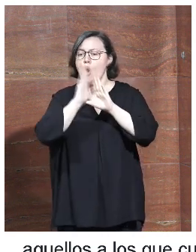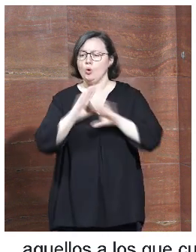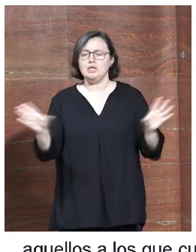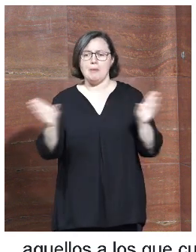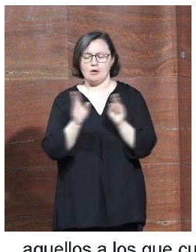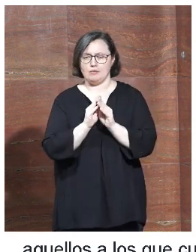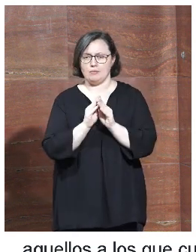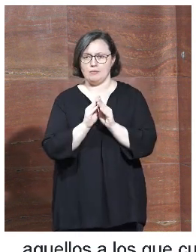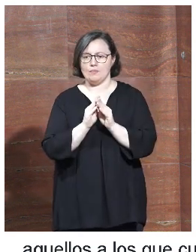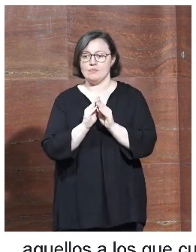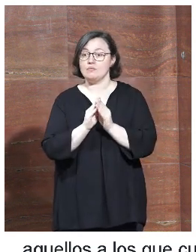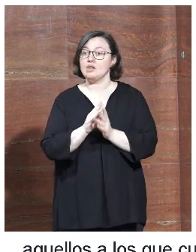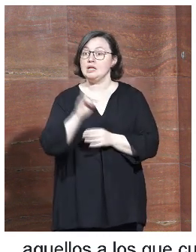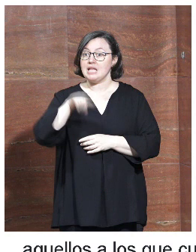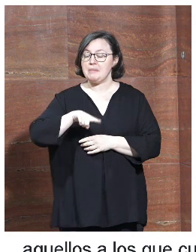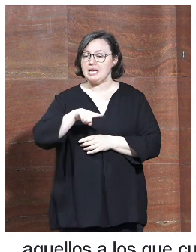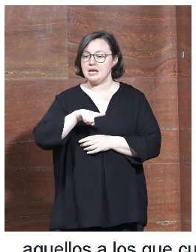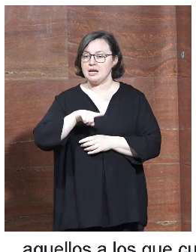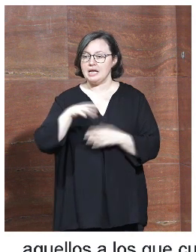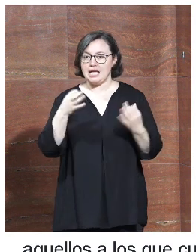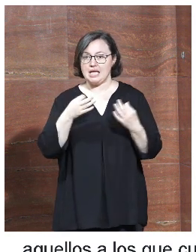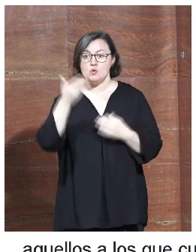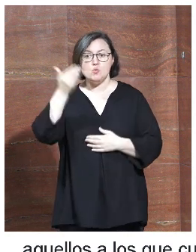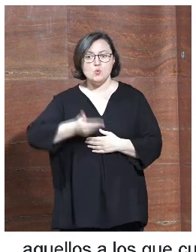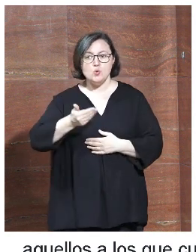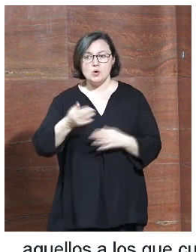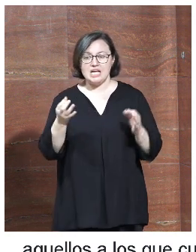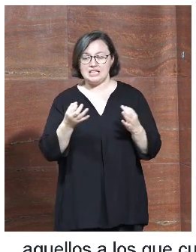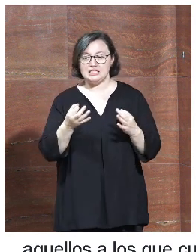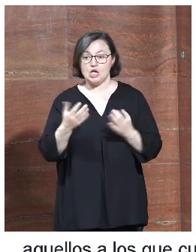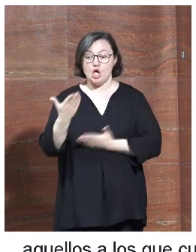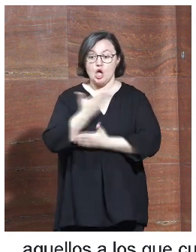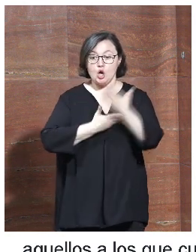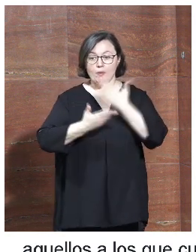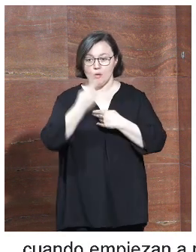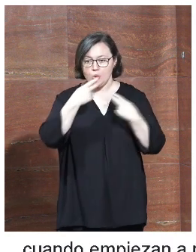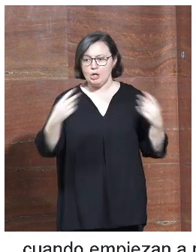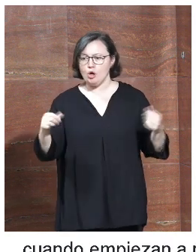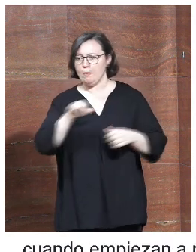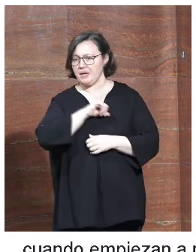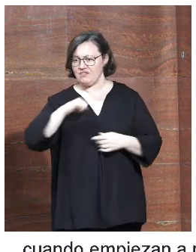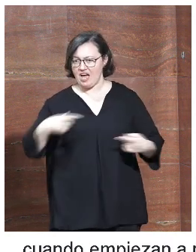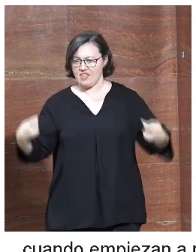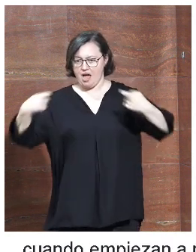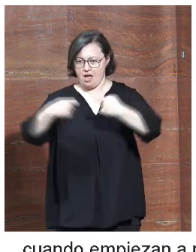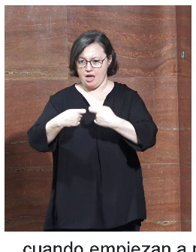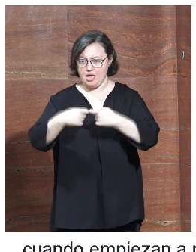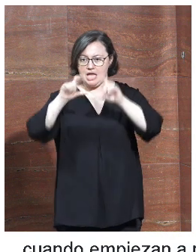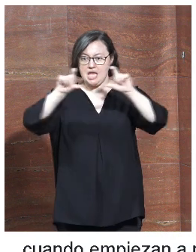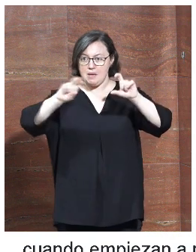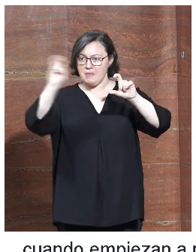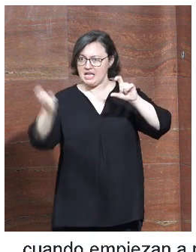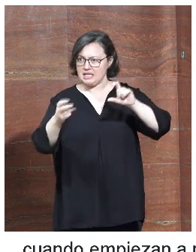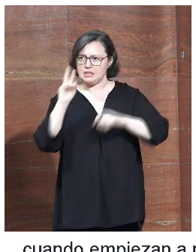última cuestión, yo creo que también en este caso es muy importante la colaboración público-privada. Hay muchas empresas